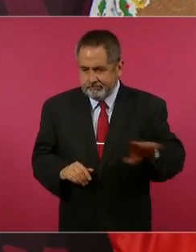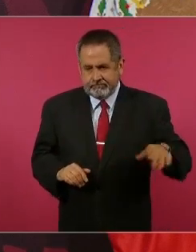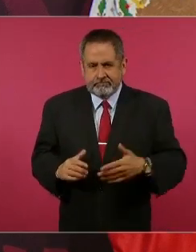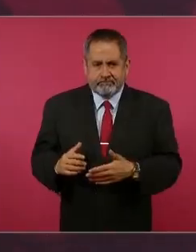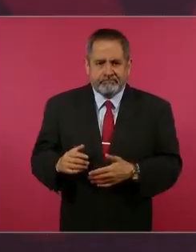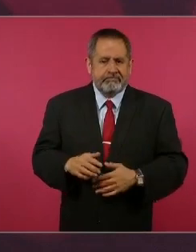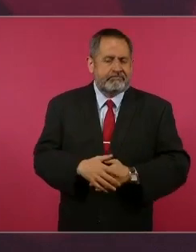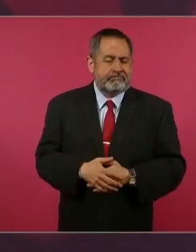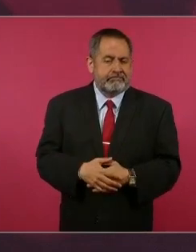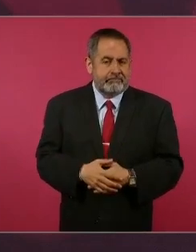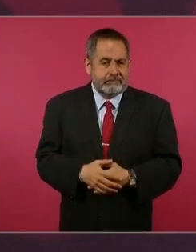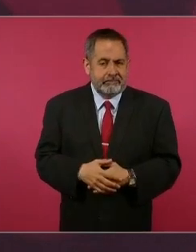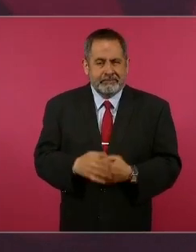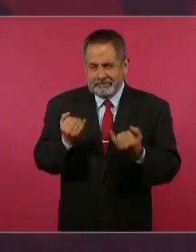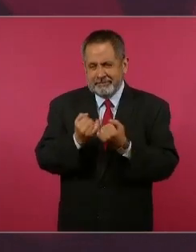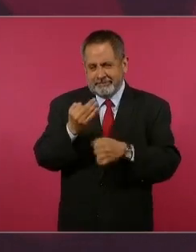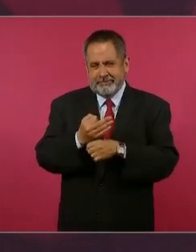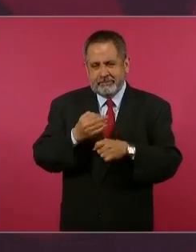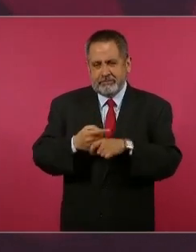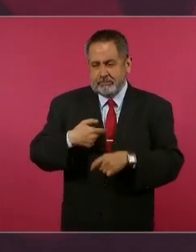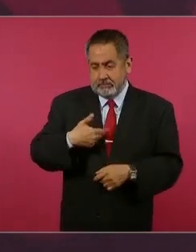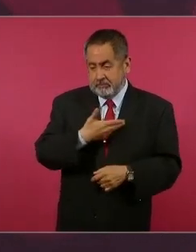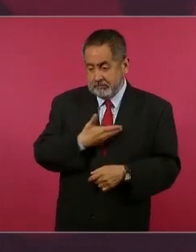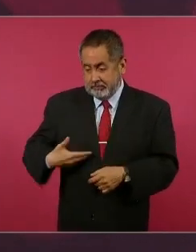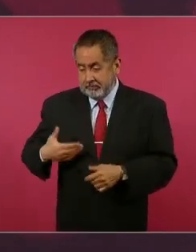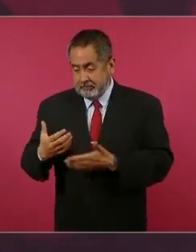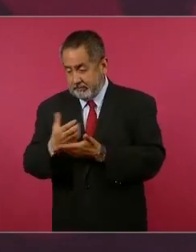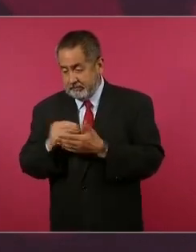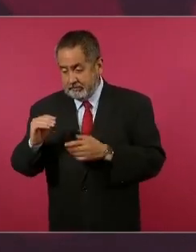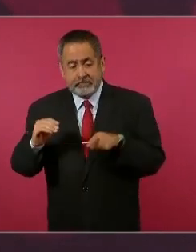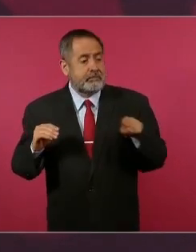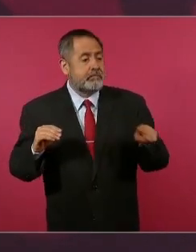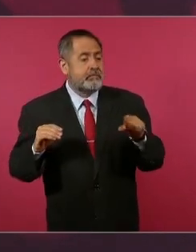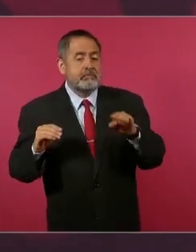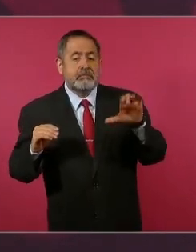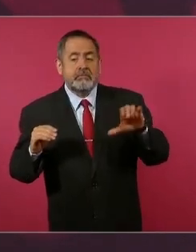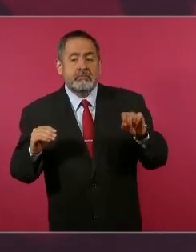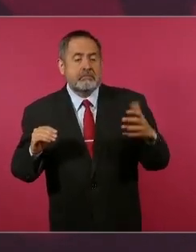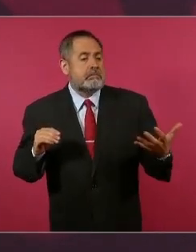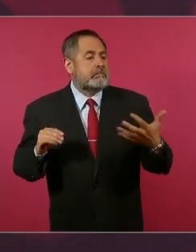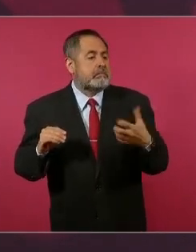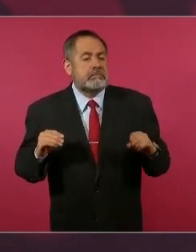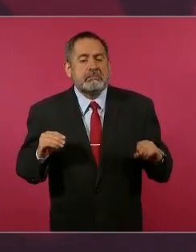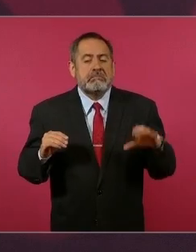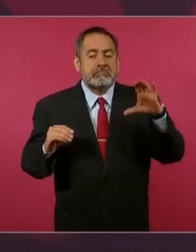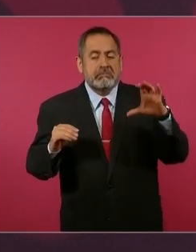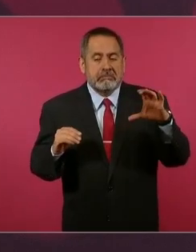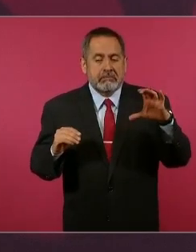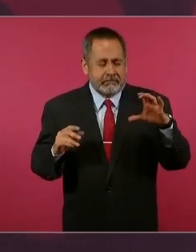presidente, como sucede actualmente, porque están violando la Constitución.